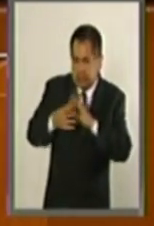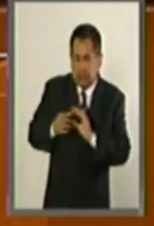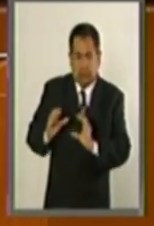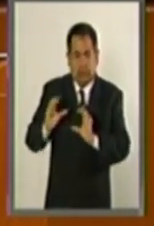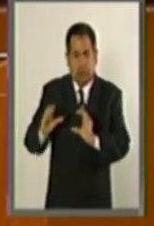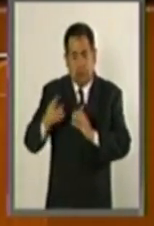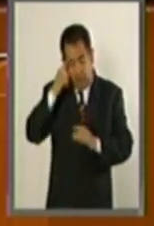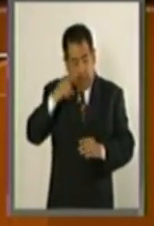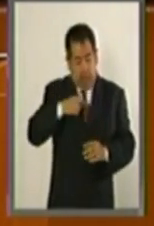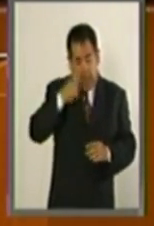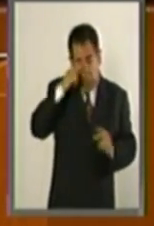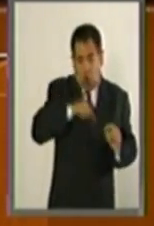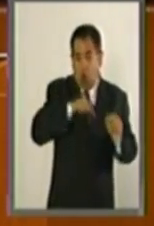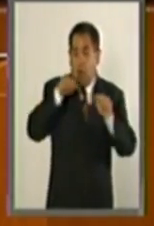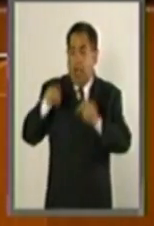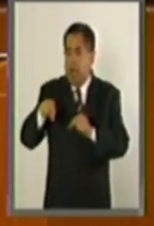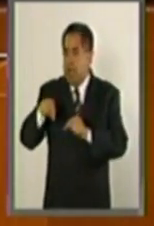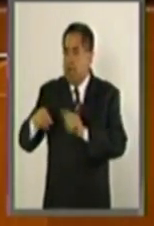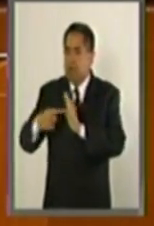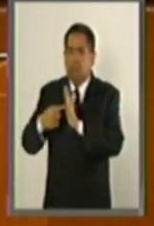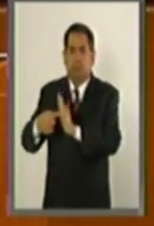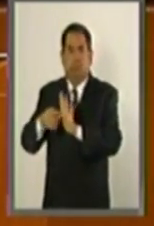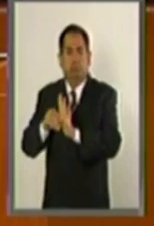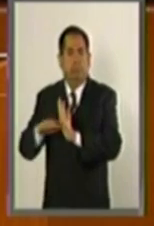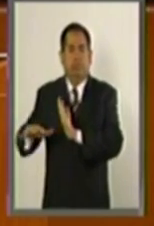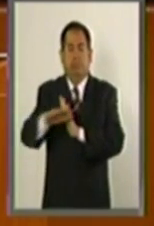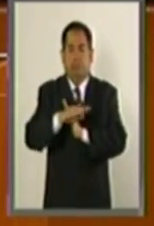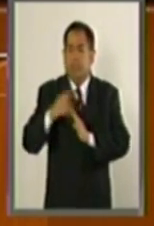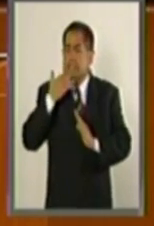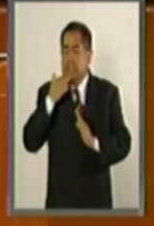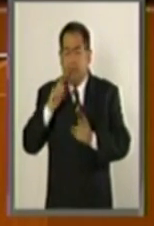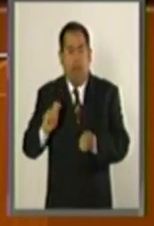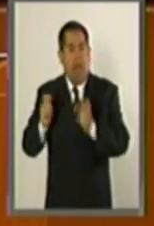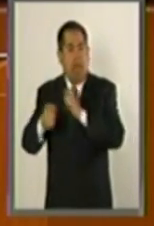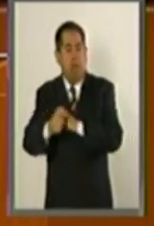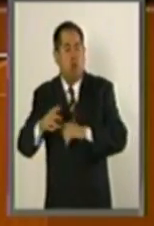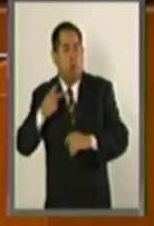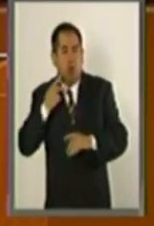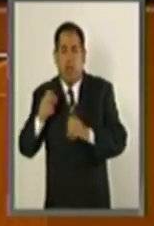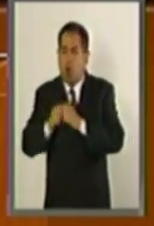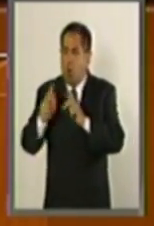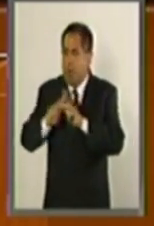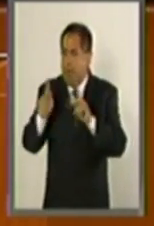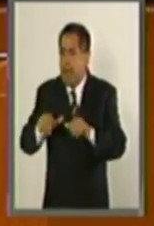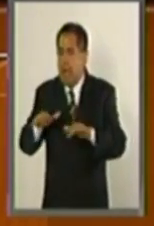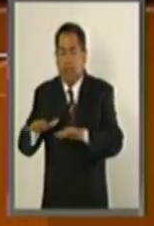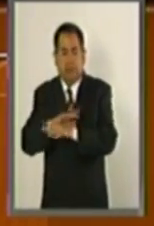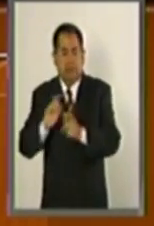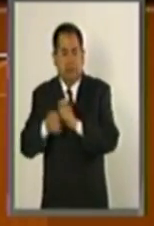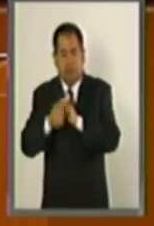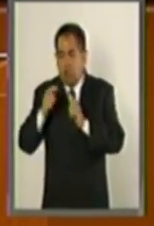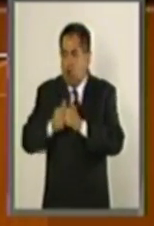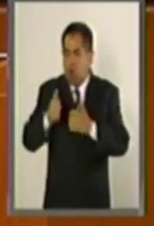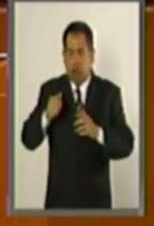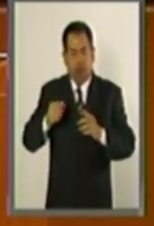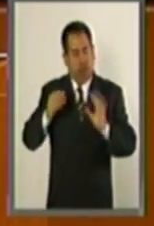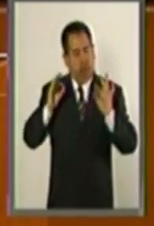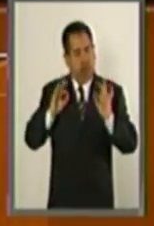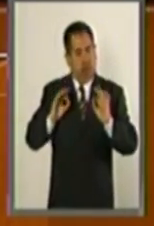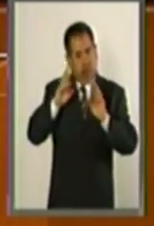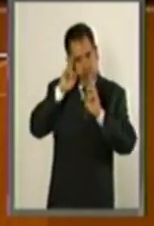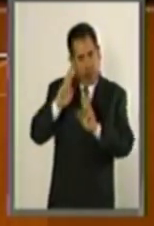la presencia de México en este país sea un factor de cambio político, pacífico y de hermanamiento diplomático,